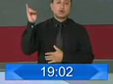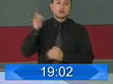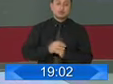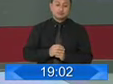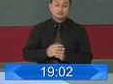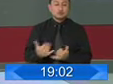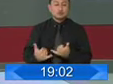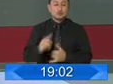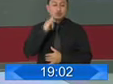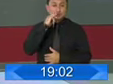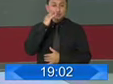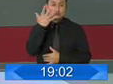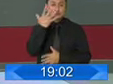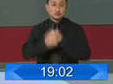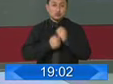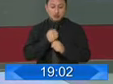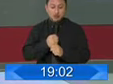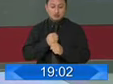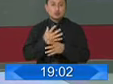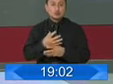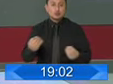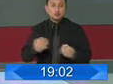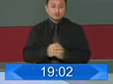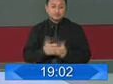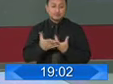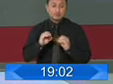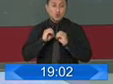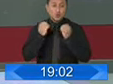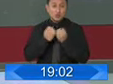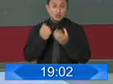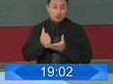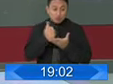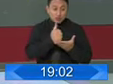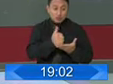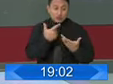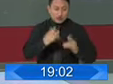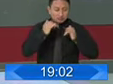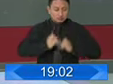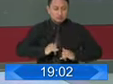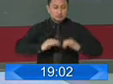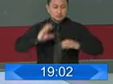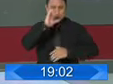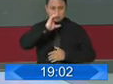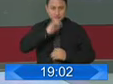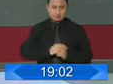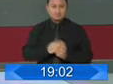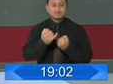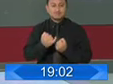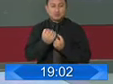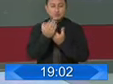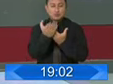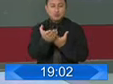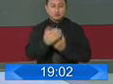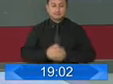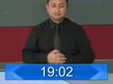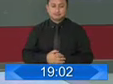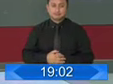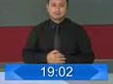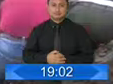menor de 5 años está desaparecido. Los organismos de socorro continúan con la búsqueda. Tenemos un informe de Darwin